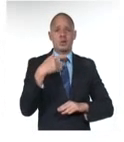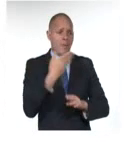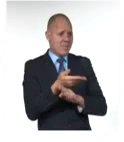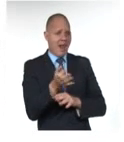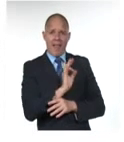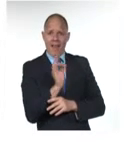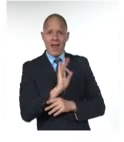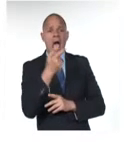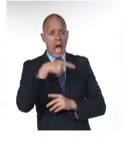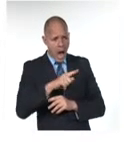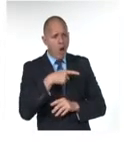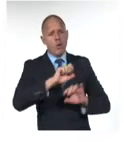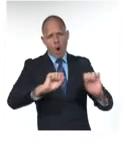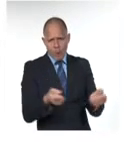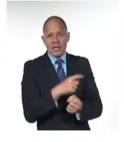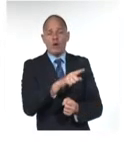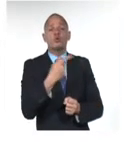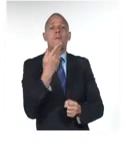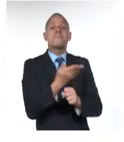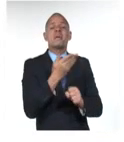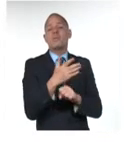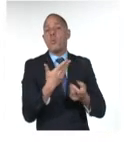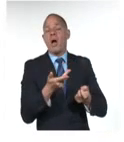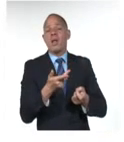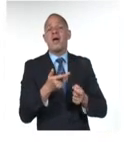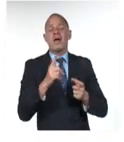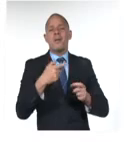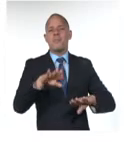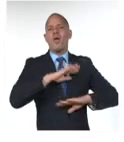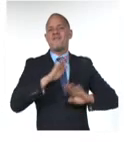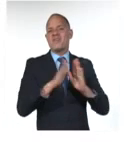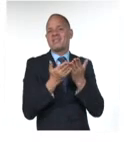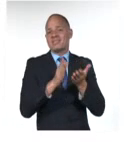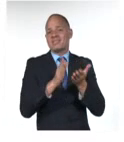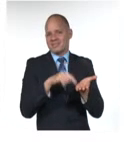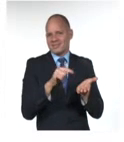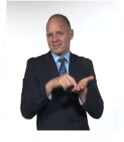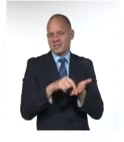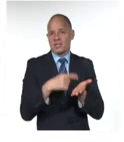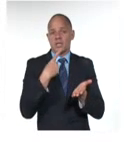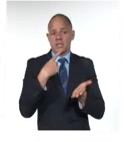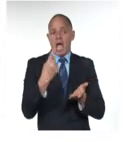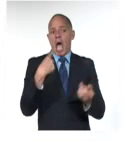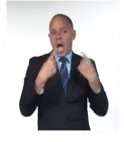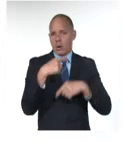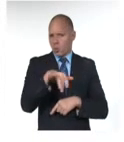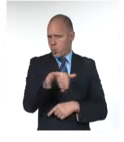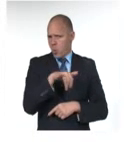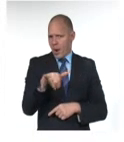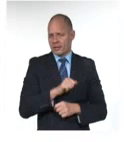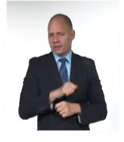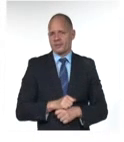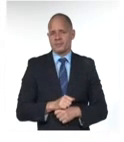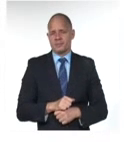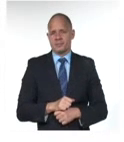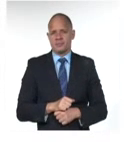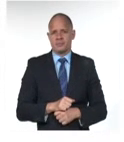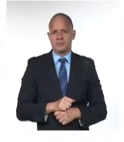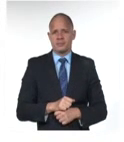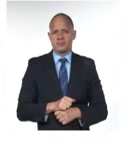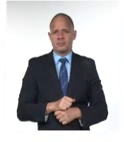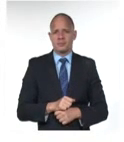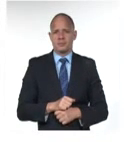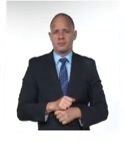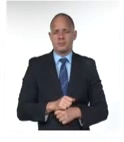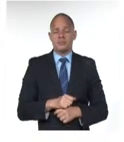visas de tránsito, que incluso se pretende exigir para cubanos con residencia permanente en otros países. Además,